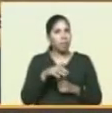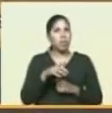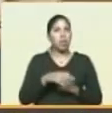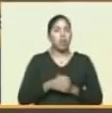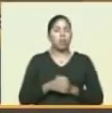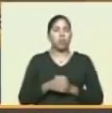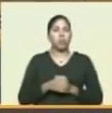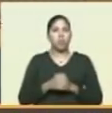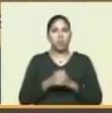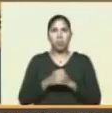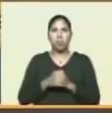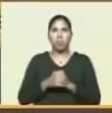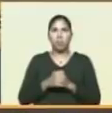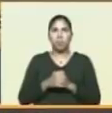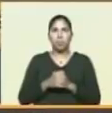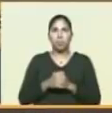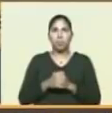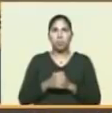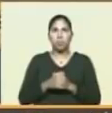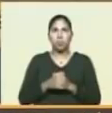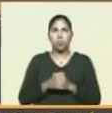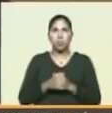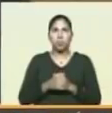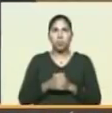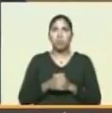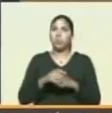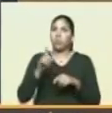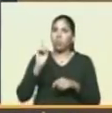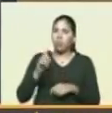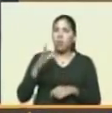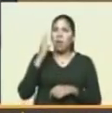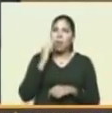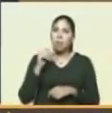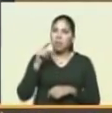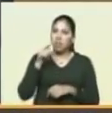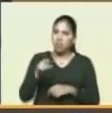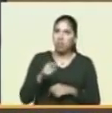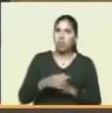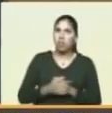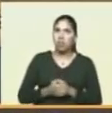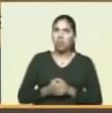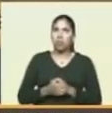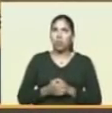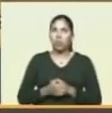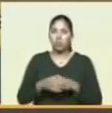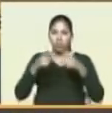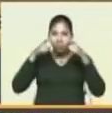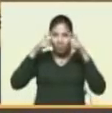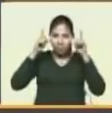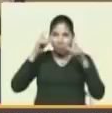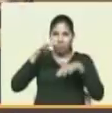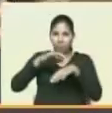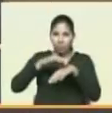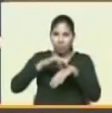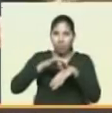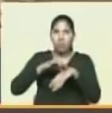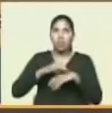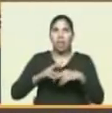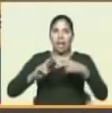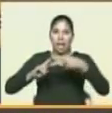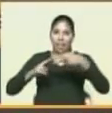Negro, de allá de Canaguá, tal como han venido haciendo los cabreros o caprinólogos con la genética